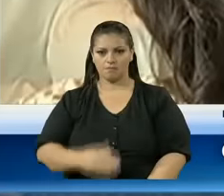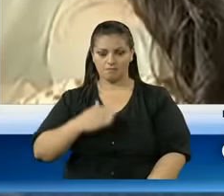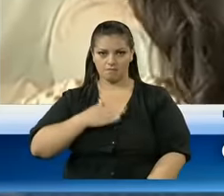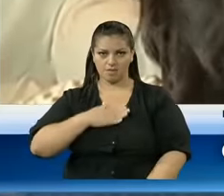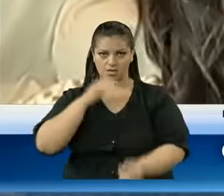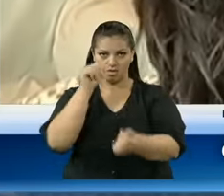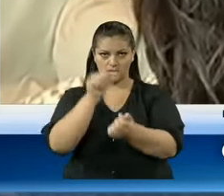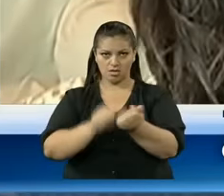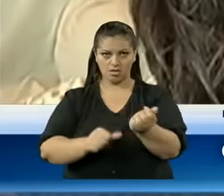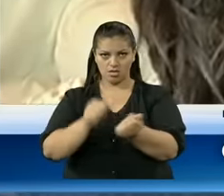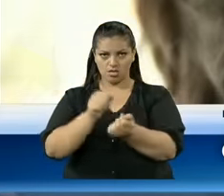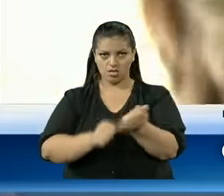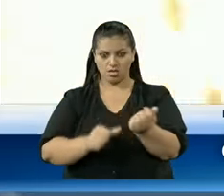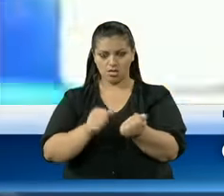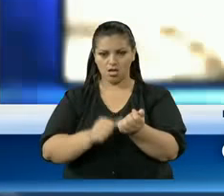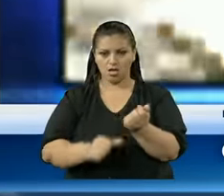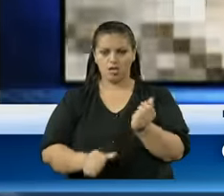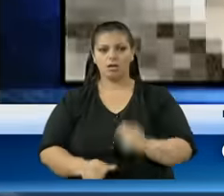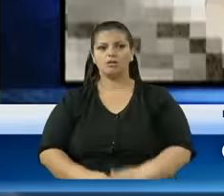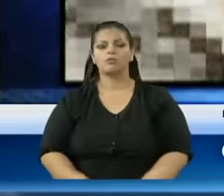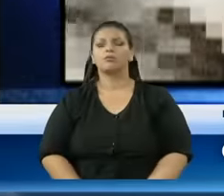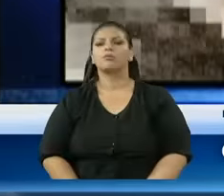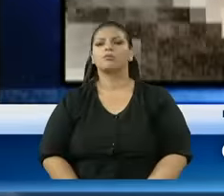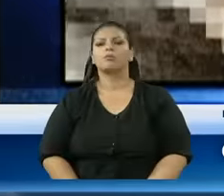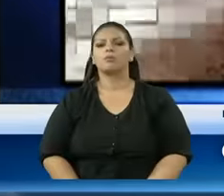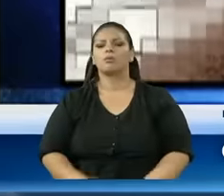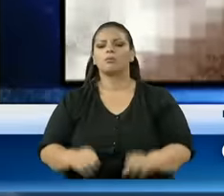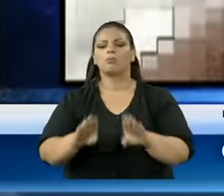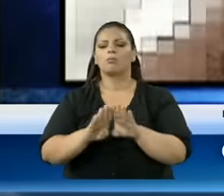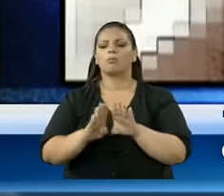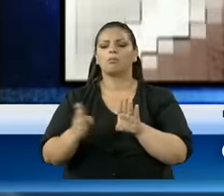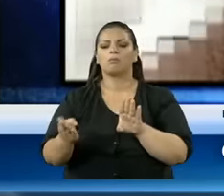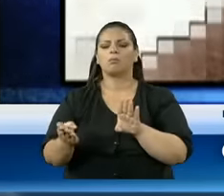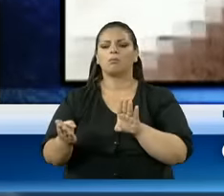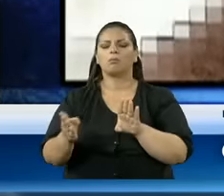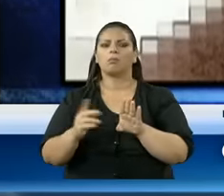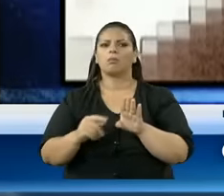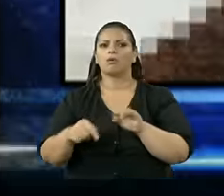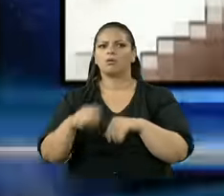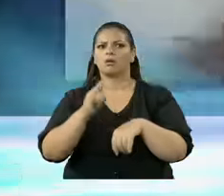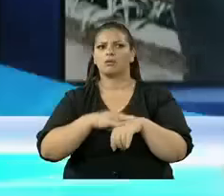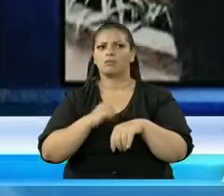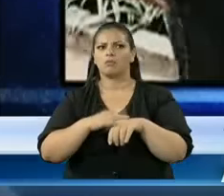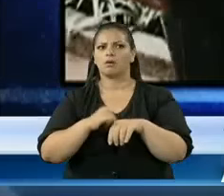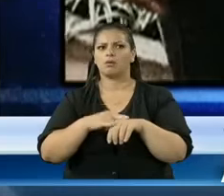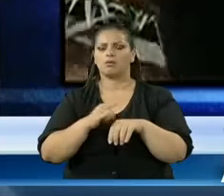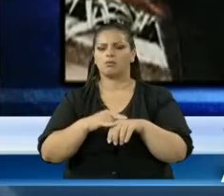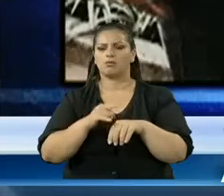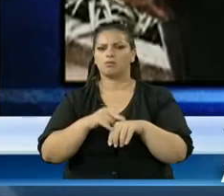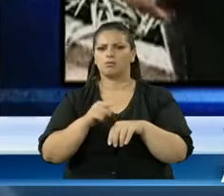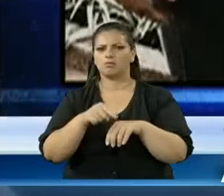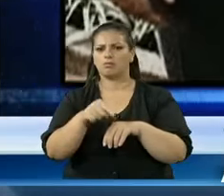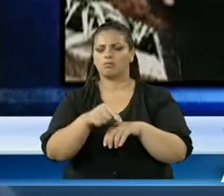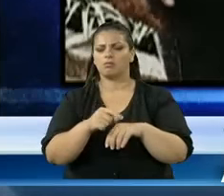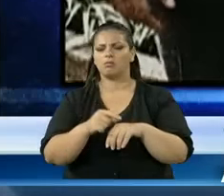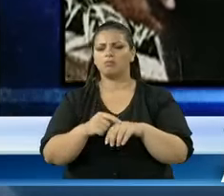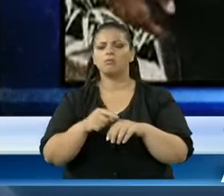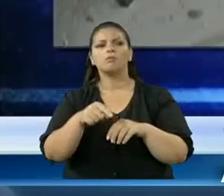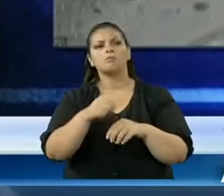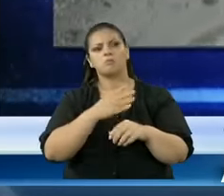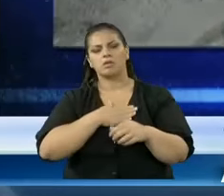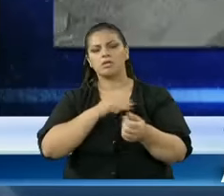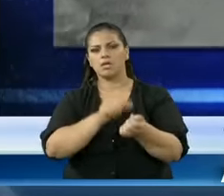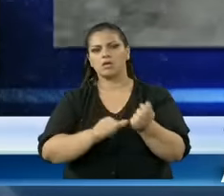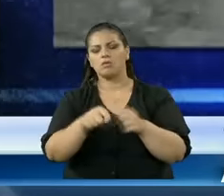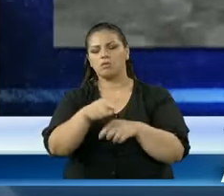había descuidado de la puerta y no estaba haciendo nada, simplemente estaba jalando. Yo entro